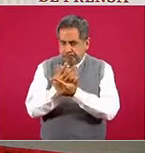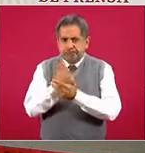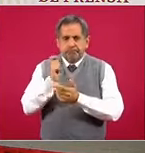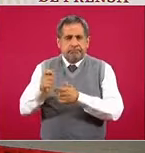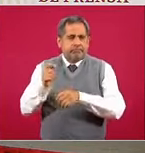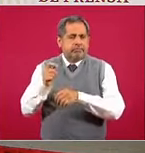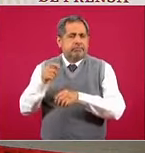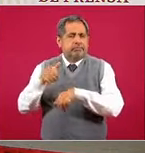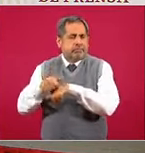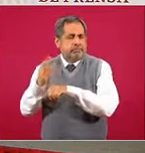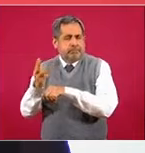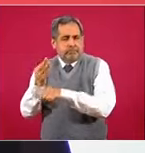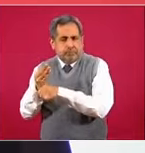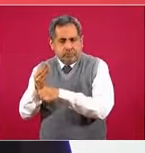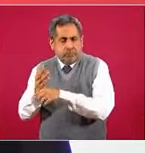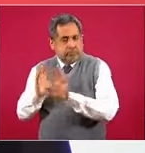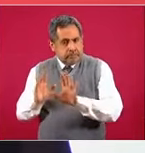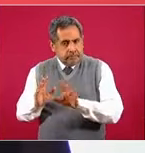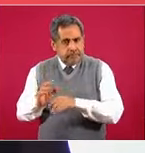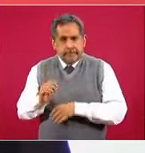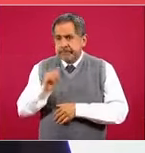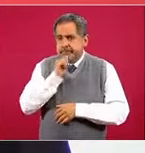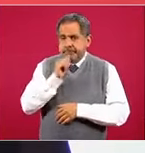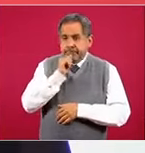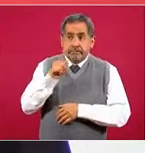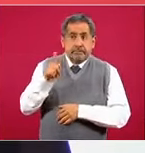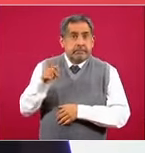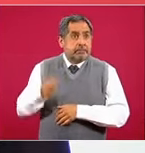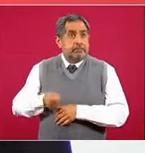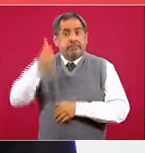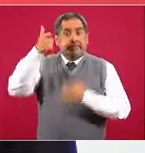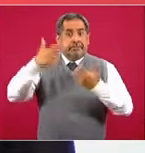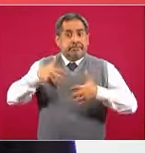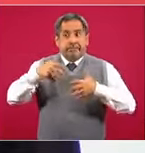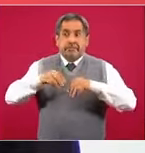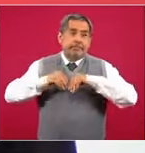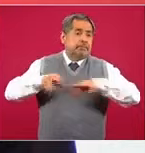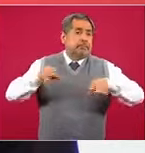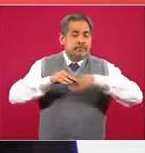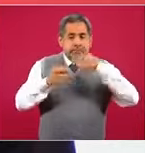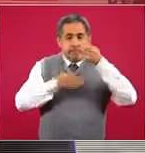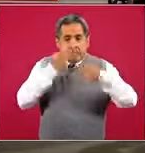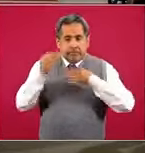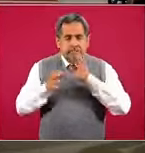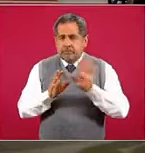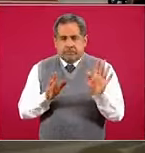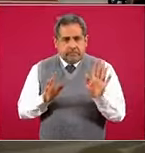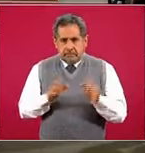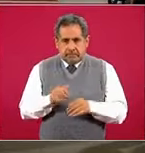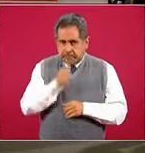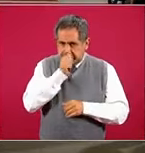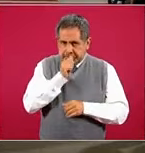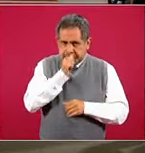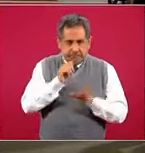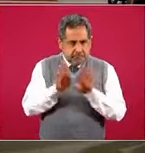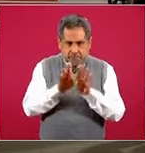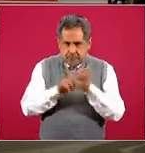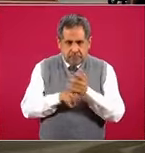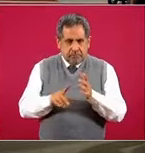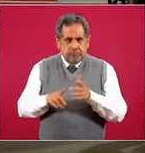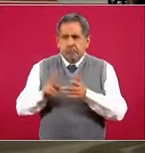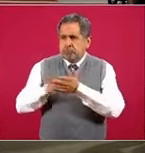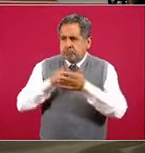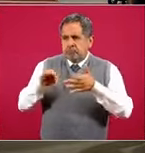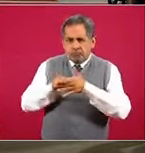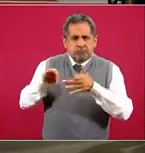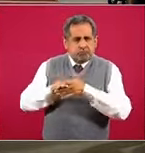número 3. No es la primera compañía farmacéutica que ha dado a conocer o está dando a conocer de manera frecuente